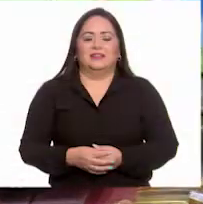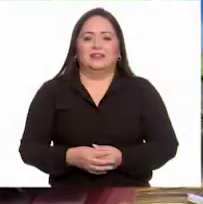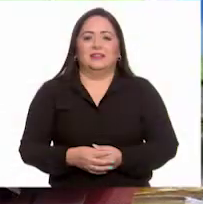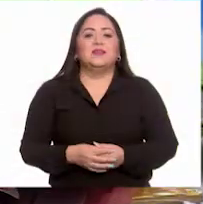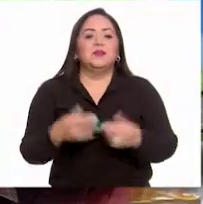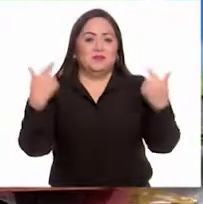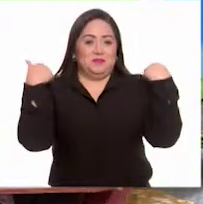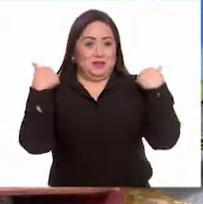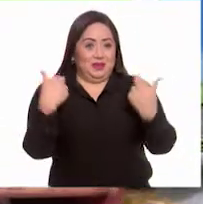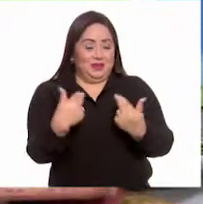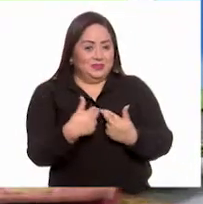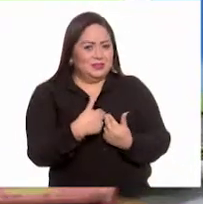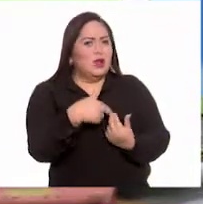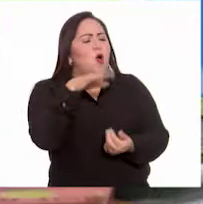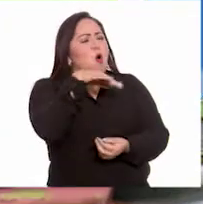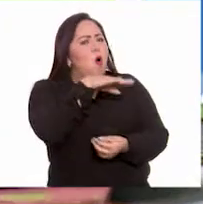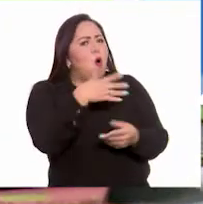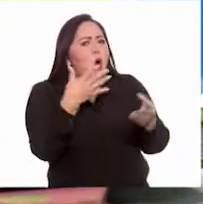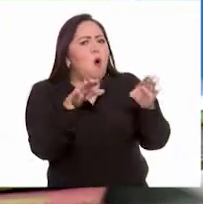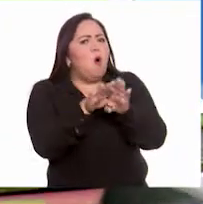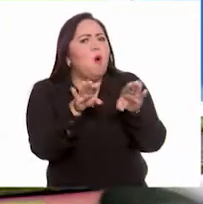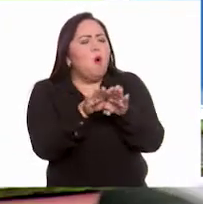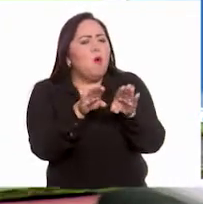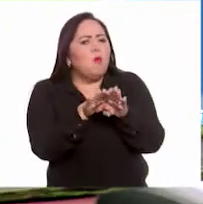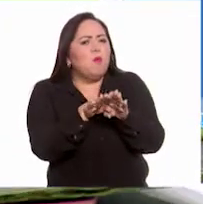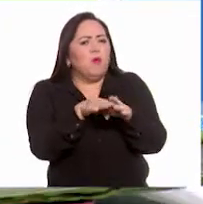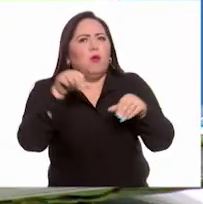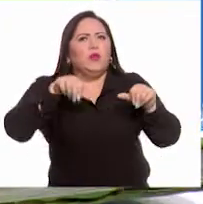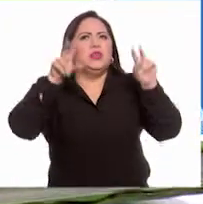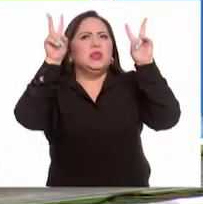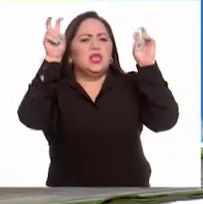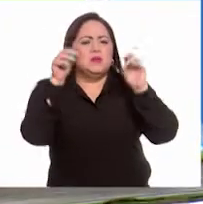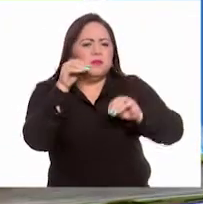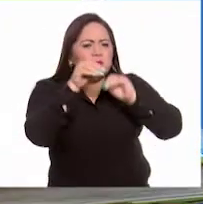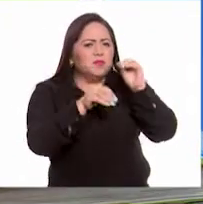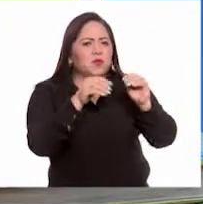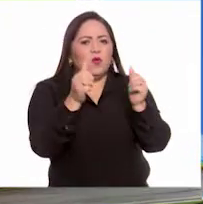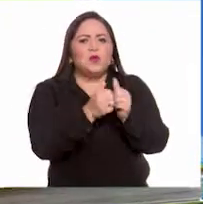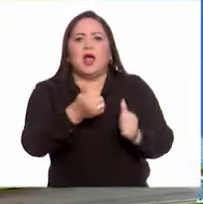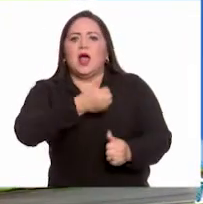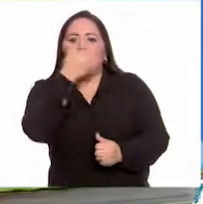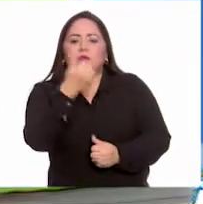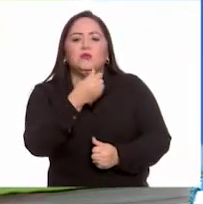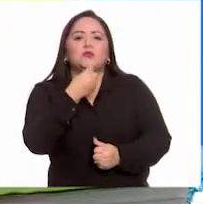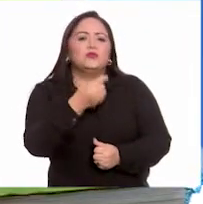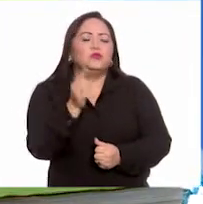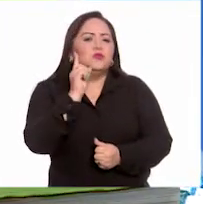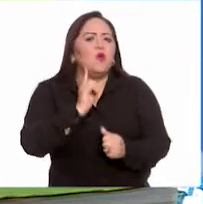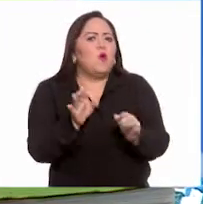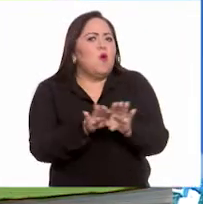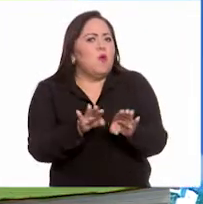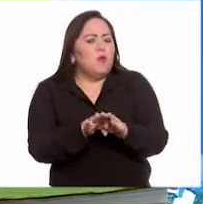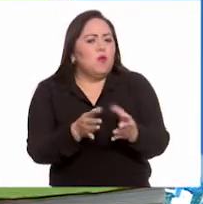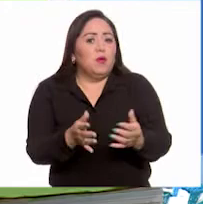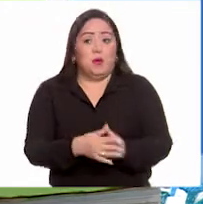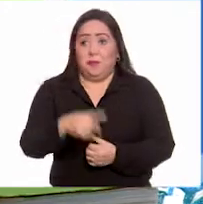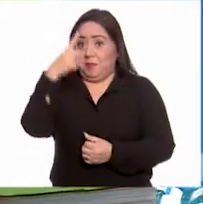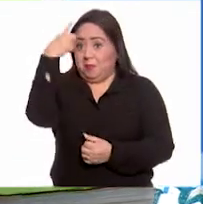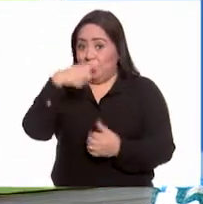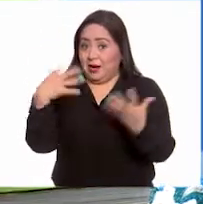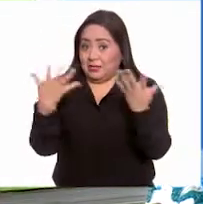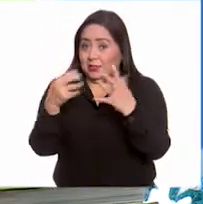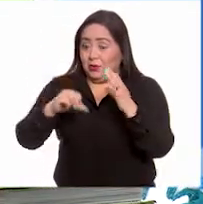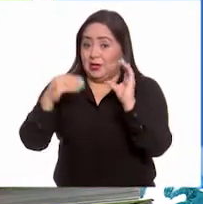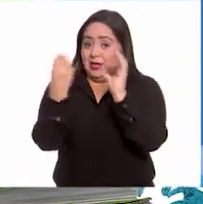Maestro Lucio, ¿cómo desarrollaremos el tema de hoy con nuestras alumnas y nuestros alumnos? Para desarrollar